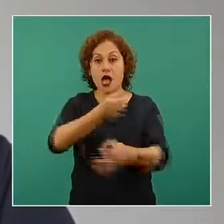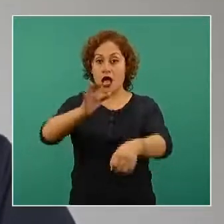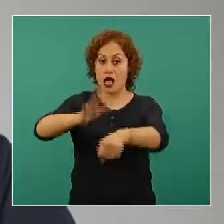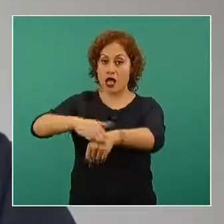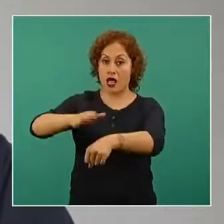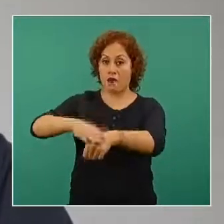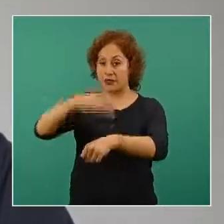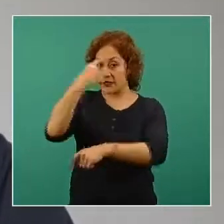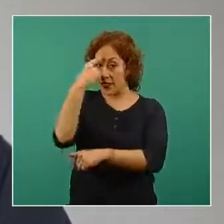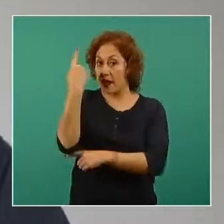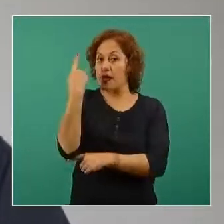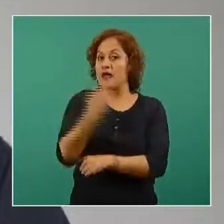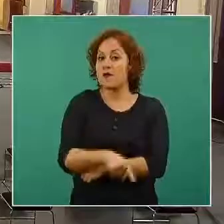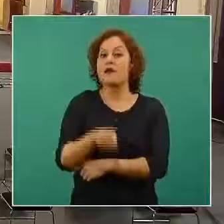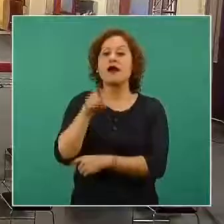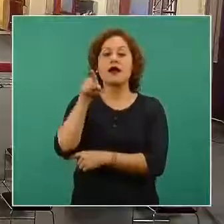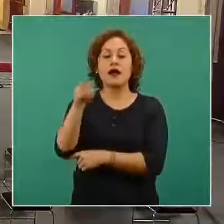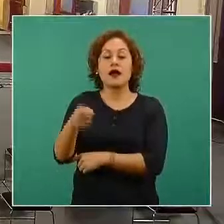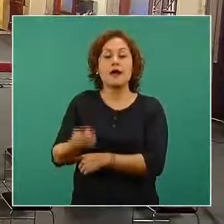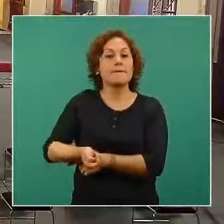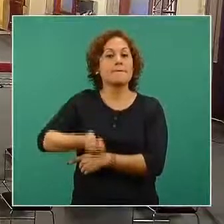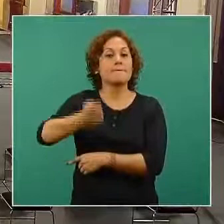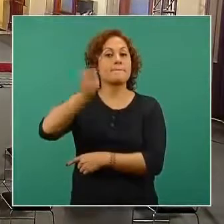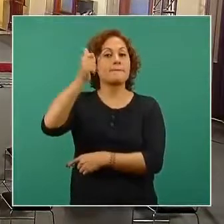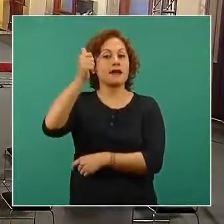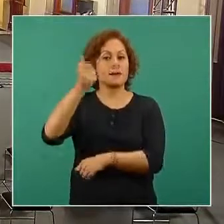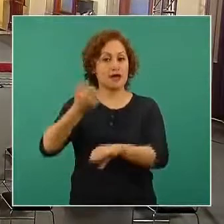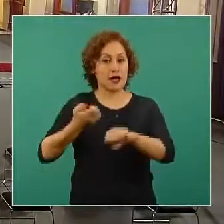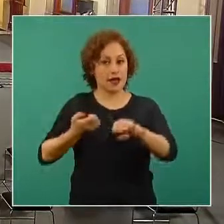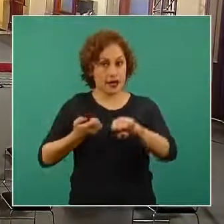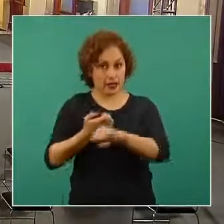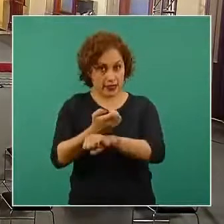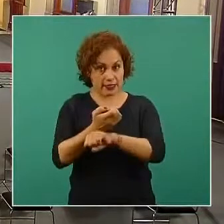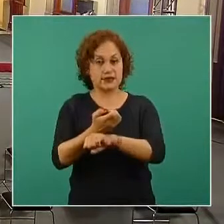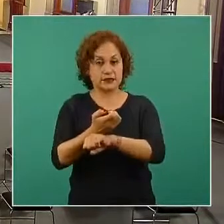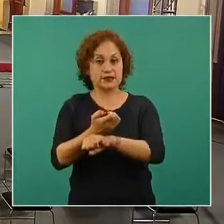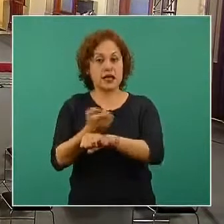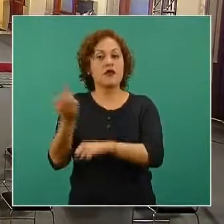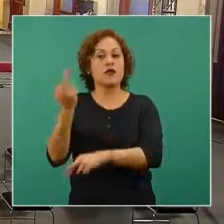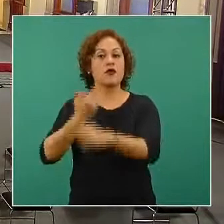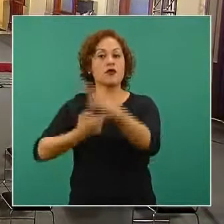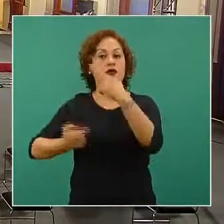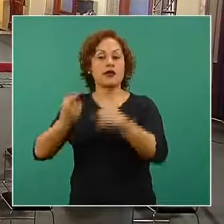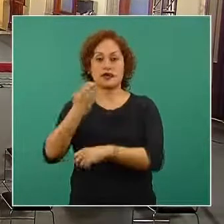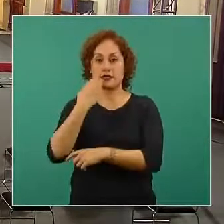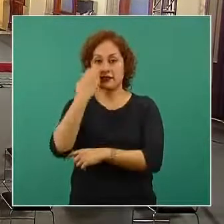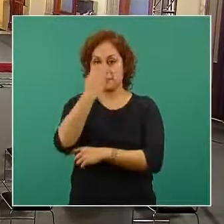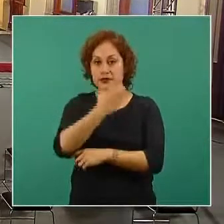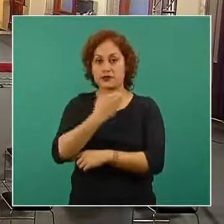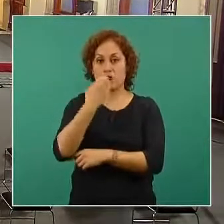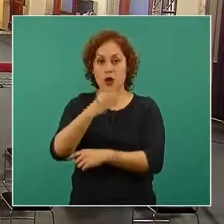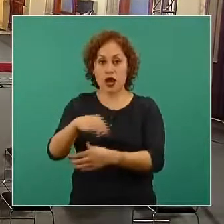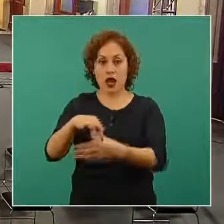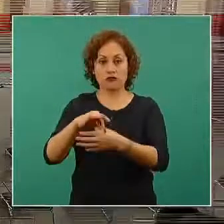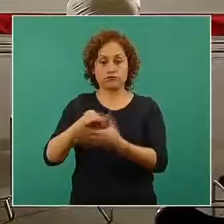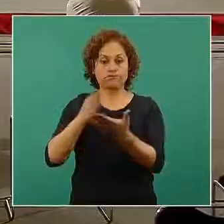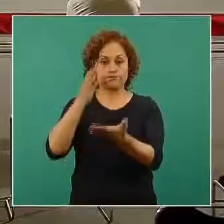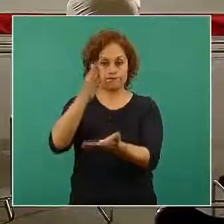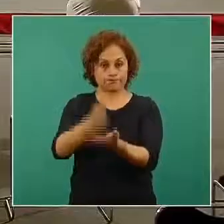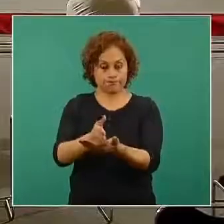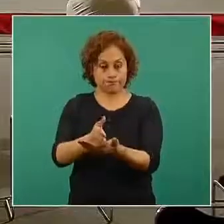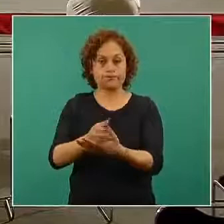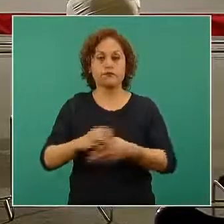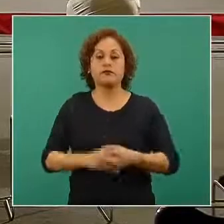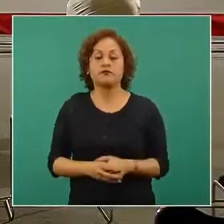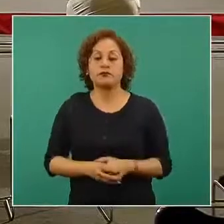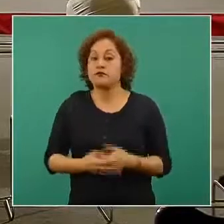ser la primera entidad federativa en poder regresar a las clases presenciales, vean ustedes